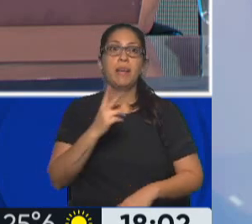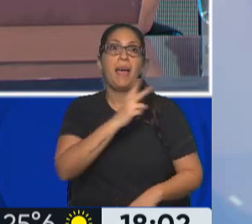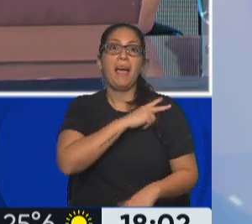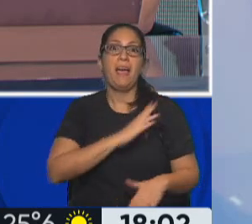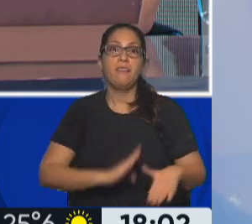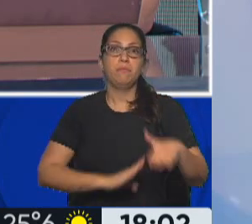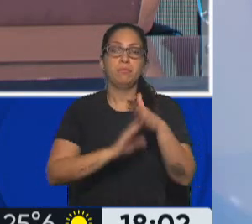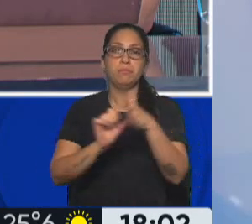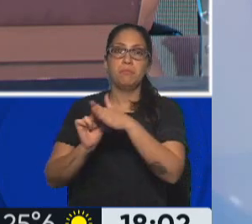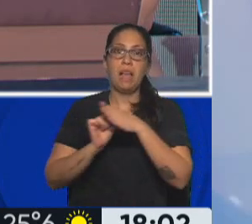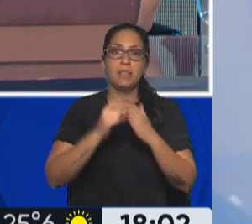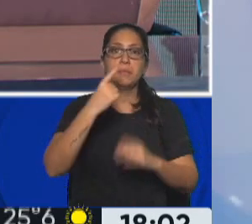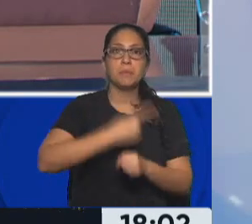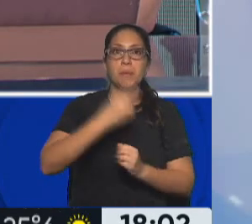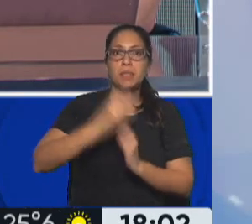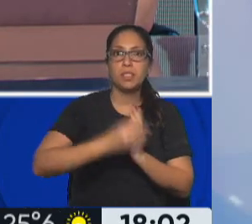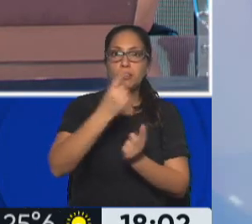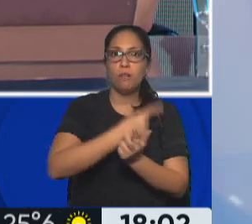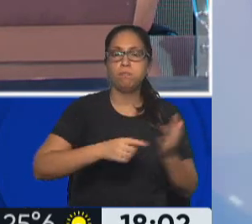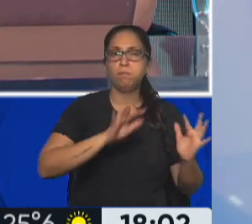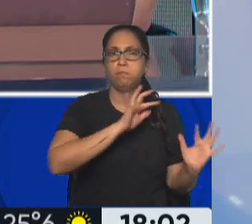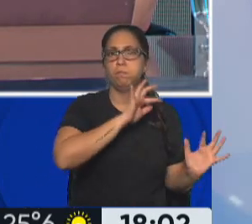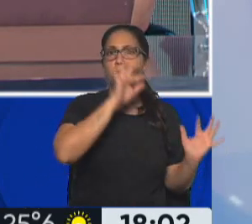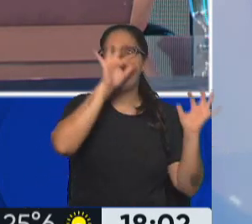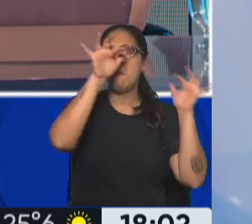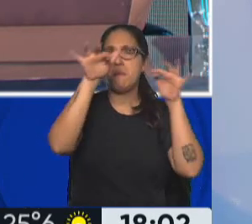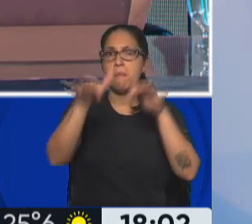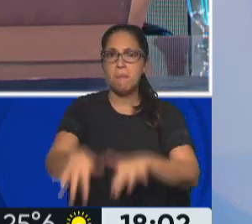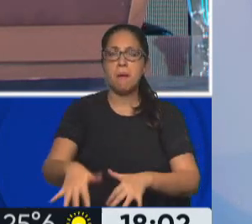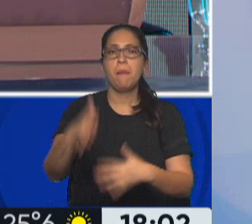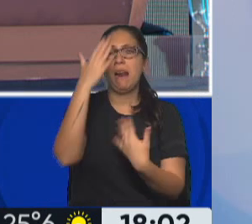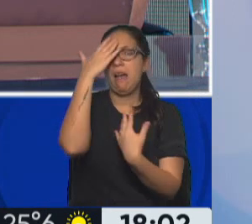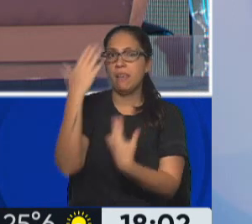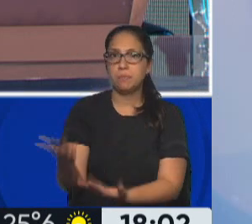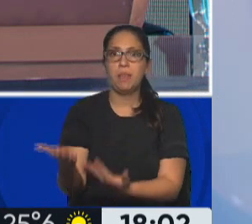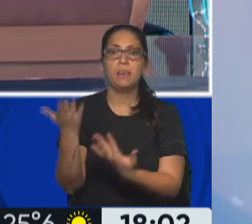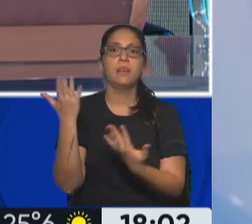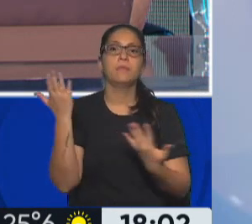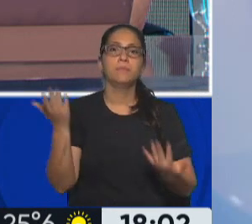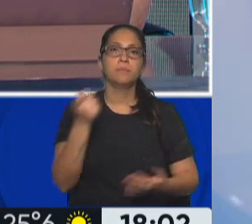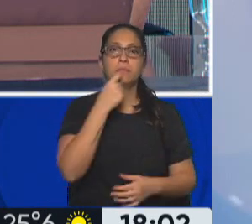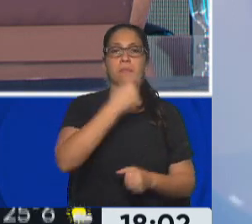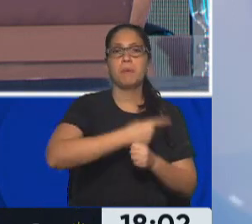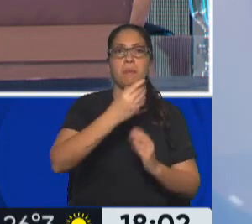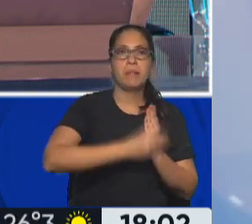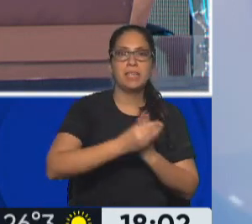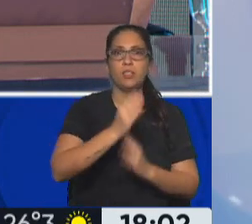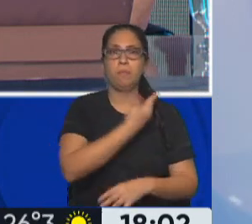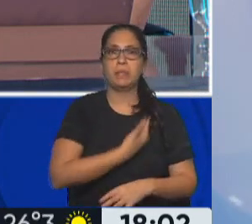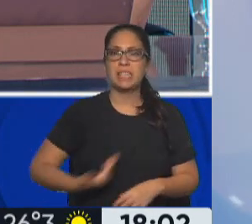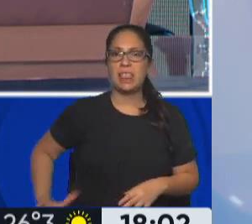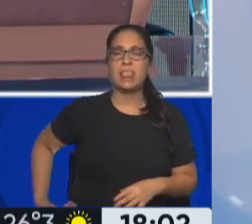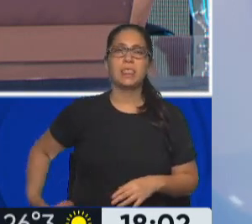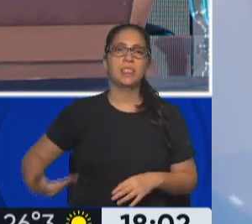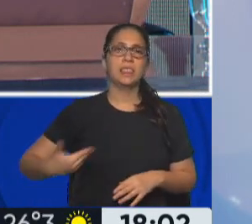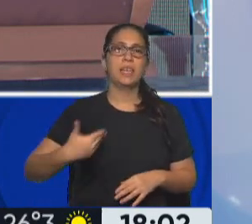llegando algunos y se espera la llegada de otros en las próximas horas para despedirlo. Tanto hablamos de primeros ministros como presidentes, como